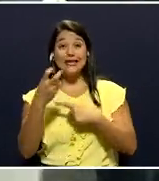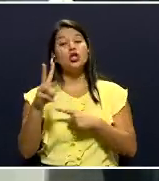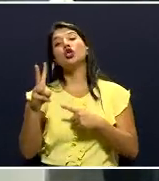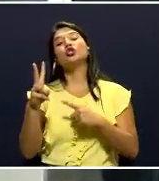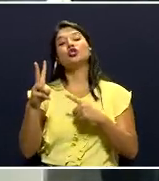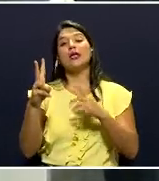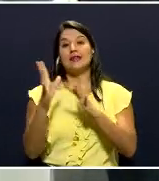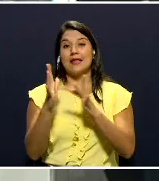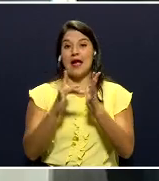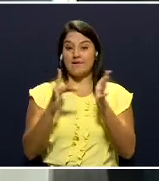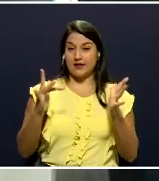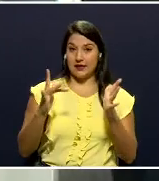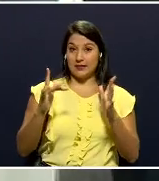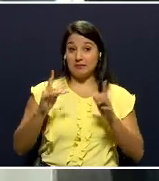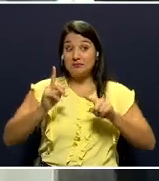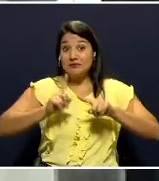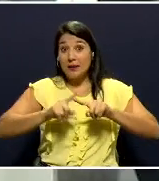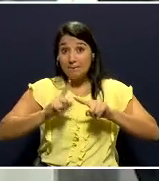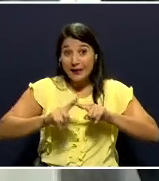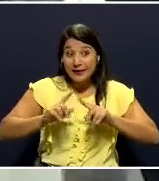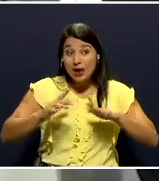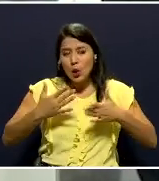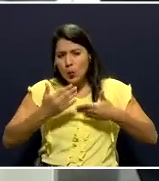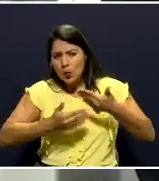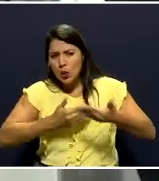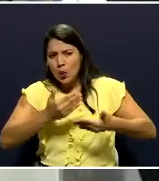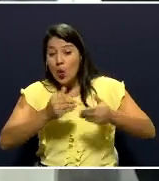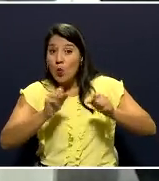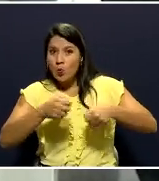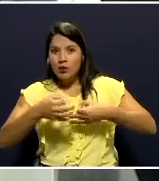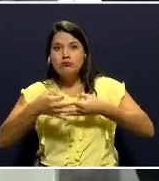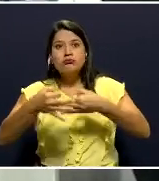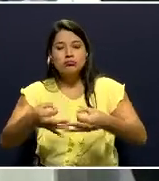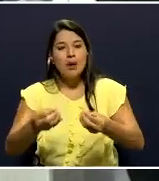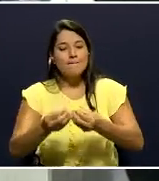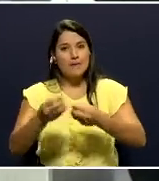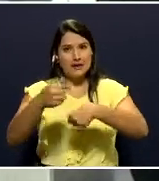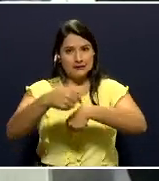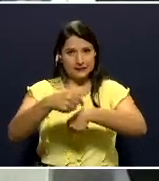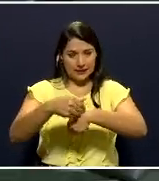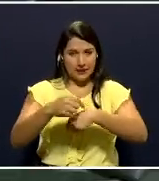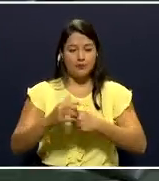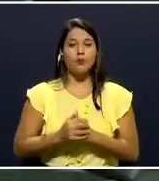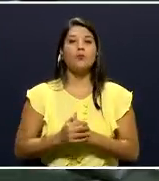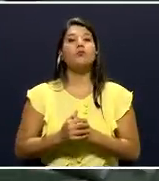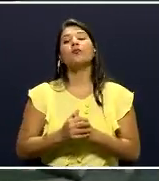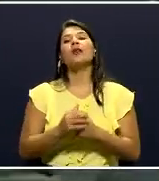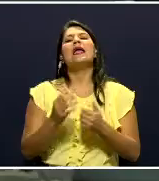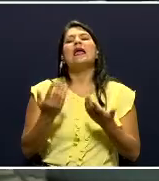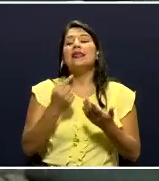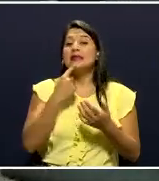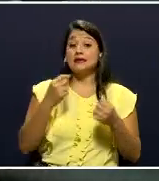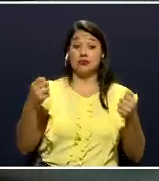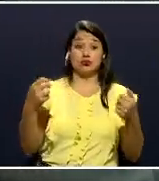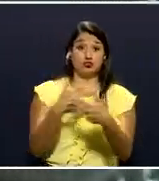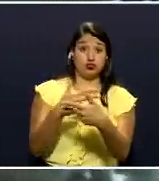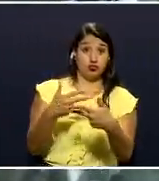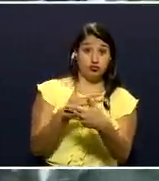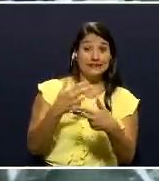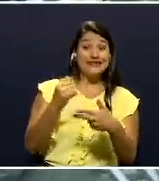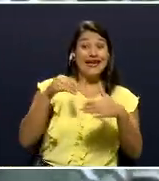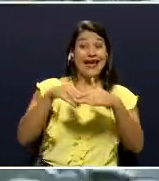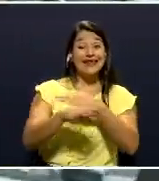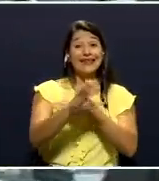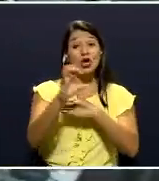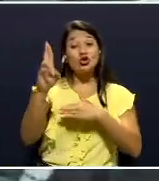las circunstancias, podría analizarse una prórroga. Este decreto establece excepciones como al transporte terrestre, aéreo y marítimo